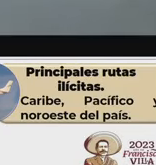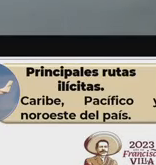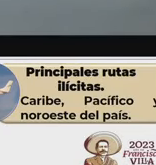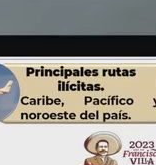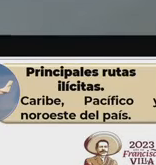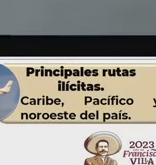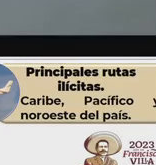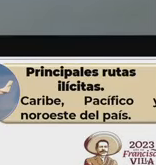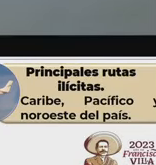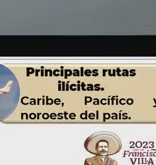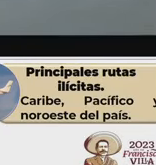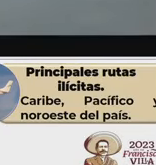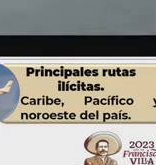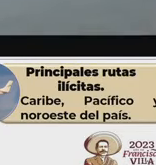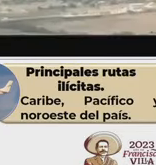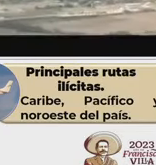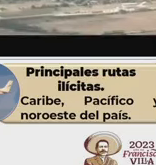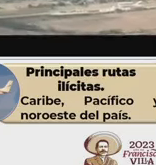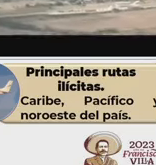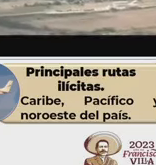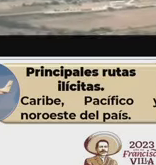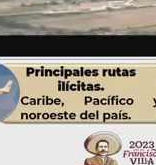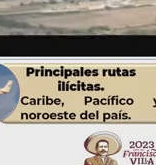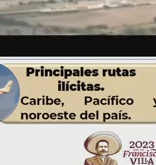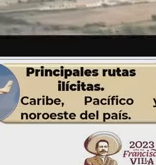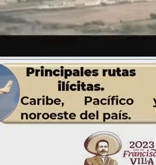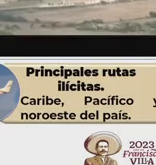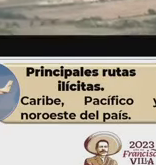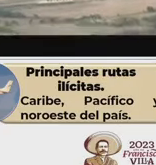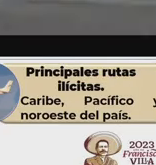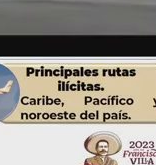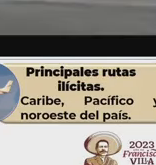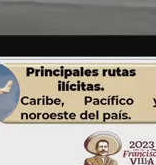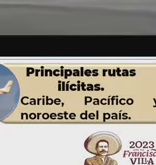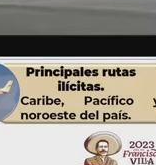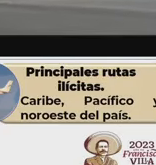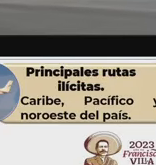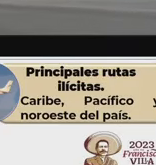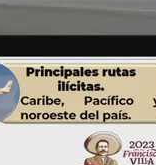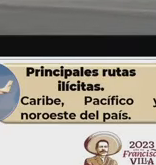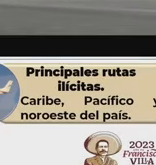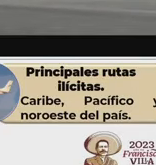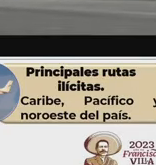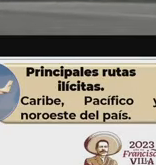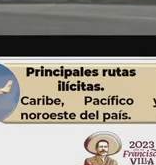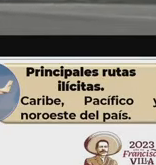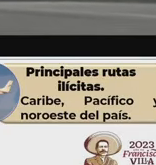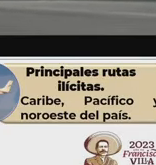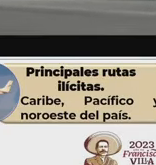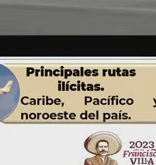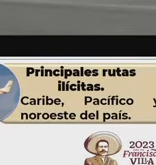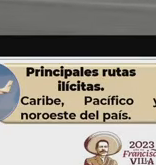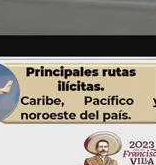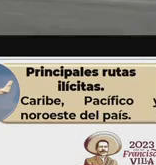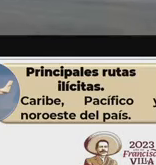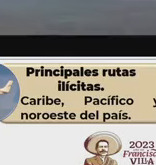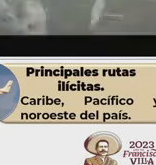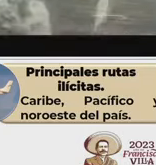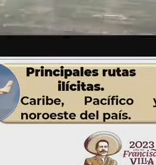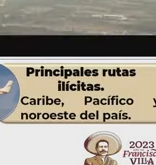identificar cuando nuestro espacio aéreo es empleado para actividades ilícitas. La misión que tiene este